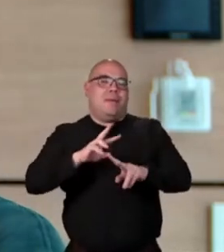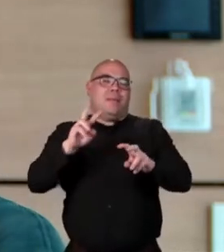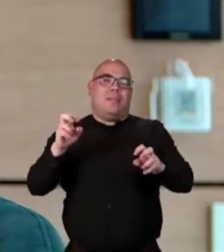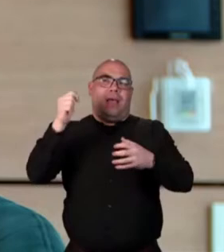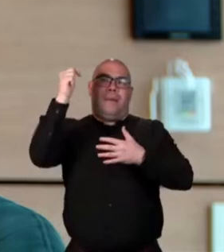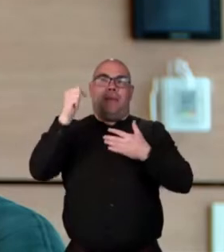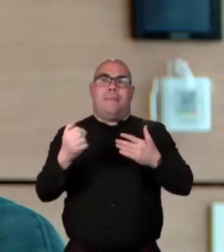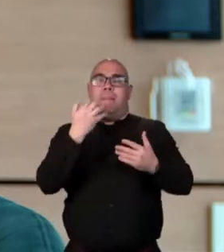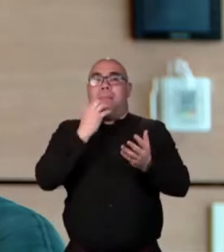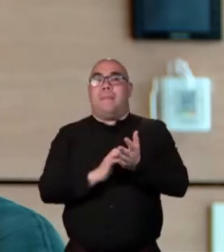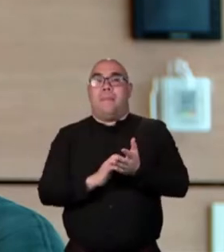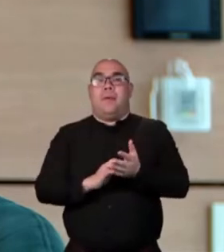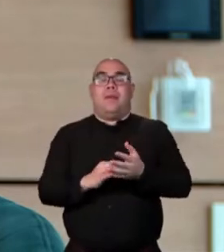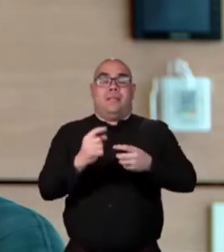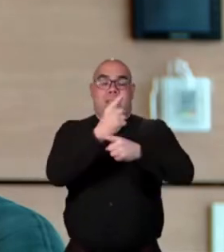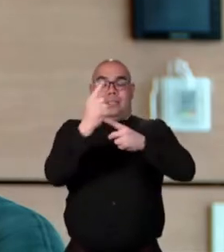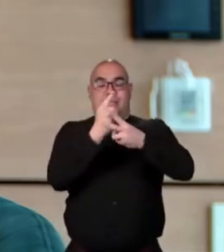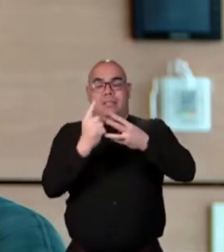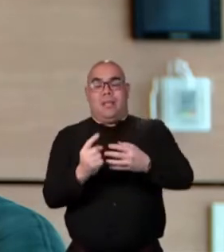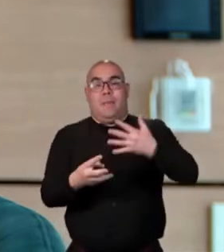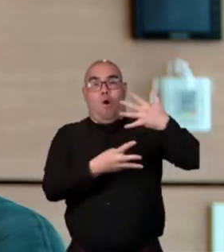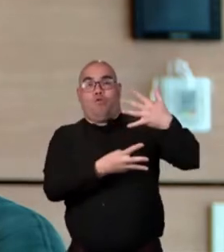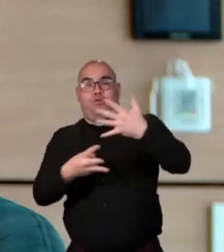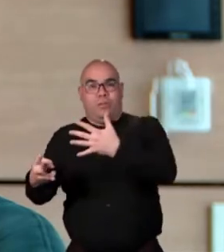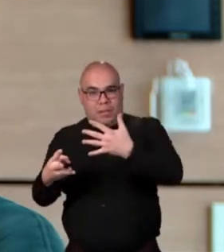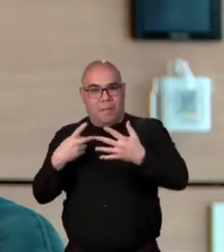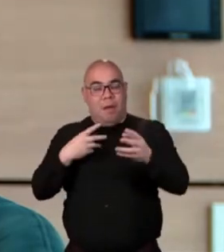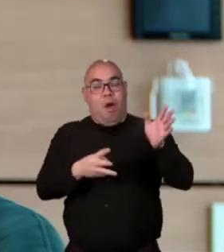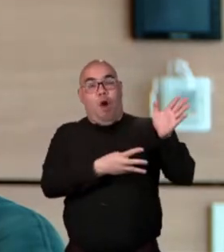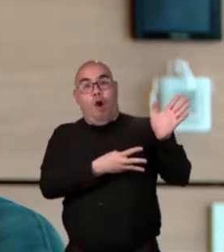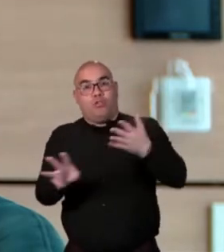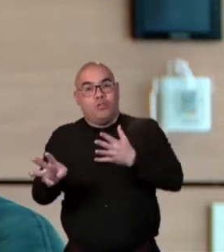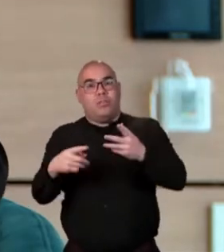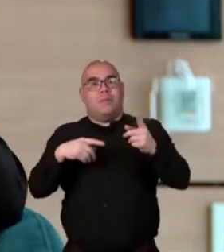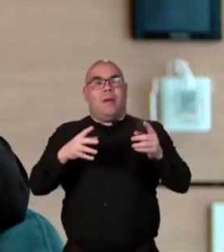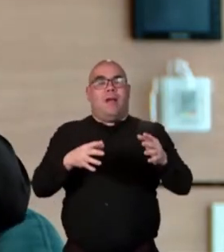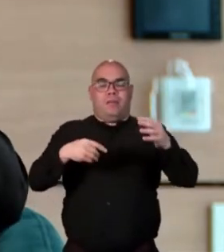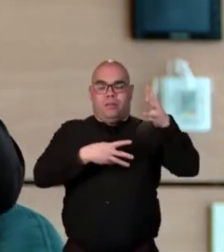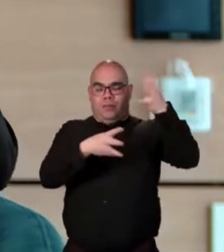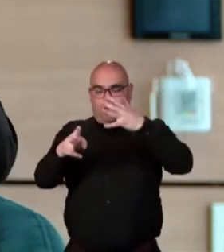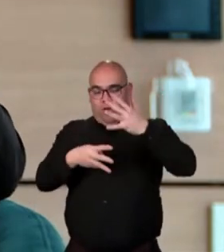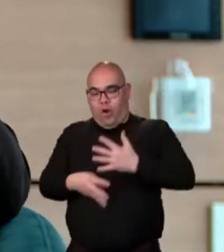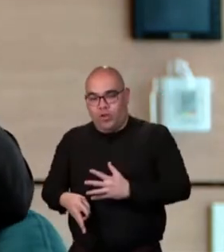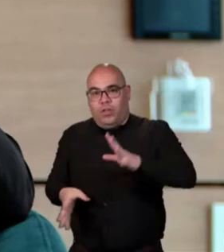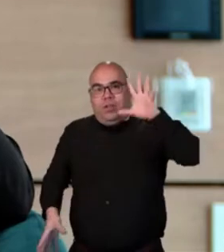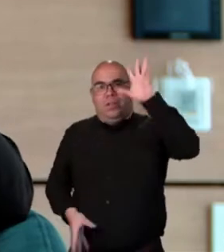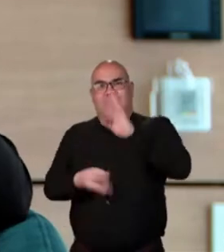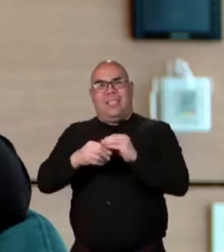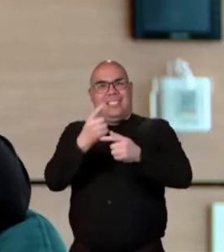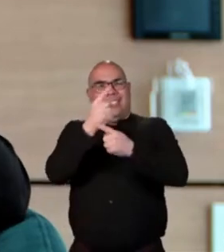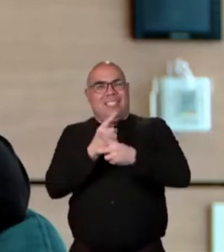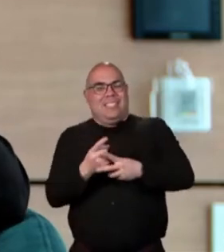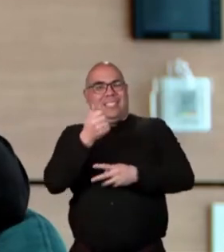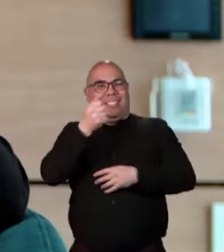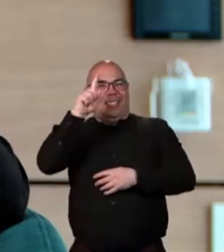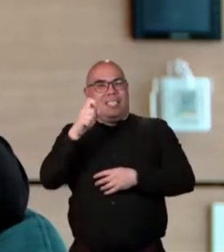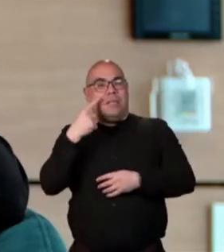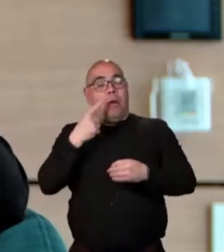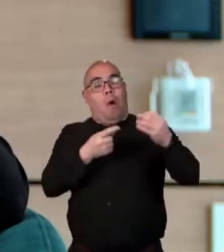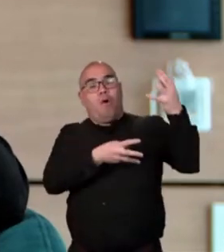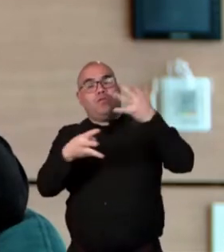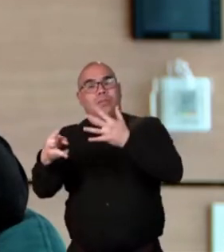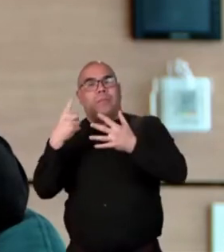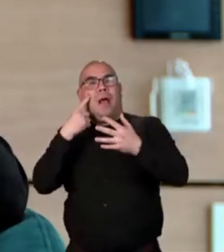ocho semanas ciclos de ocho semanas en simultáneo con el de 16 semanas nos ha dado una plataforma interesante para explorar